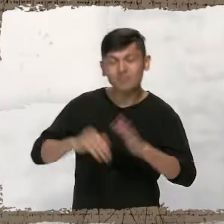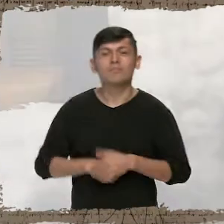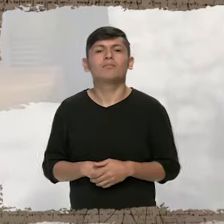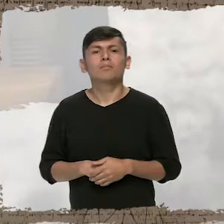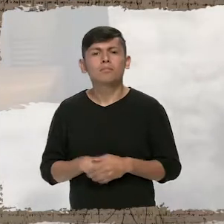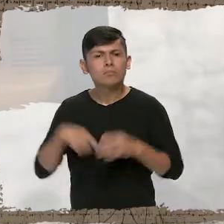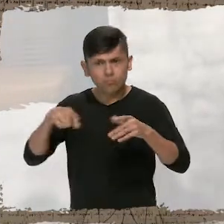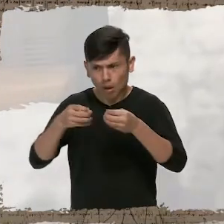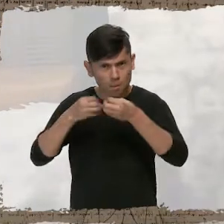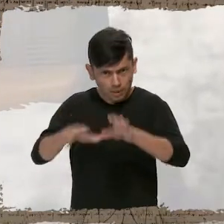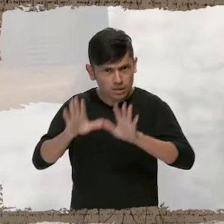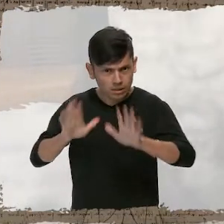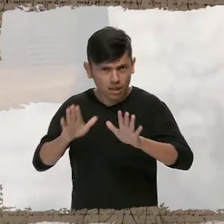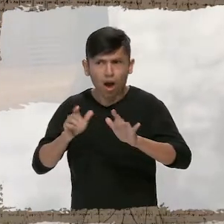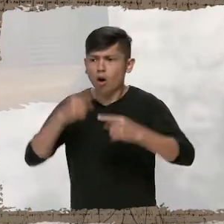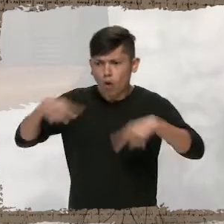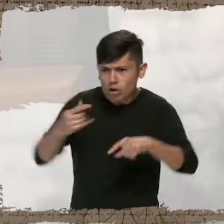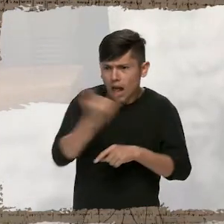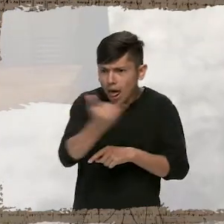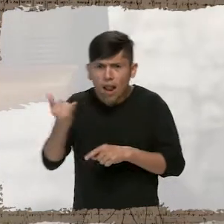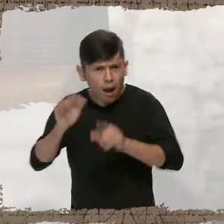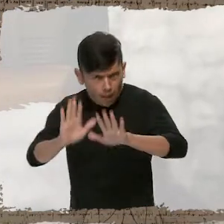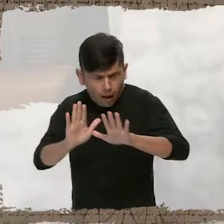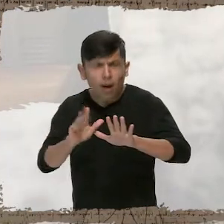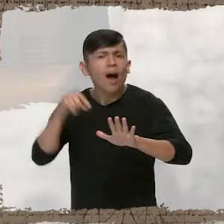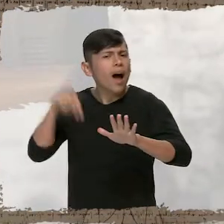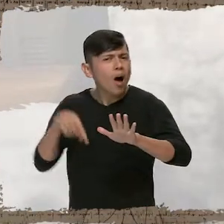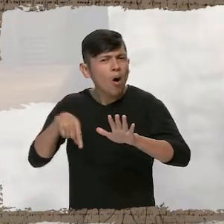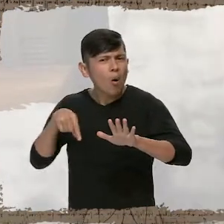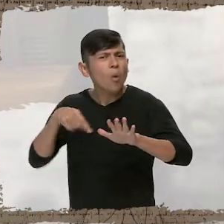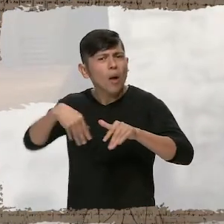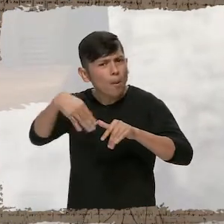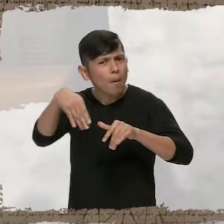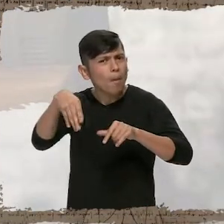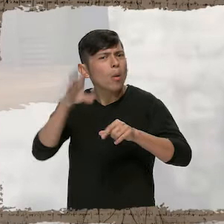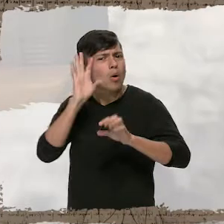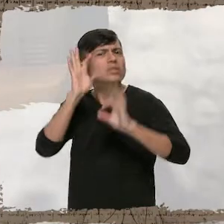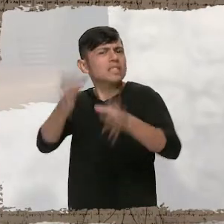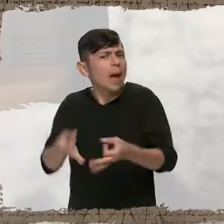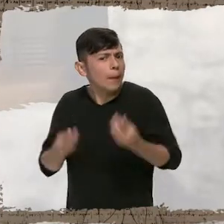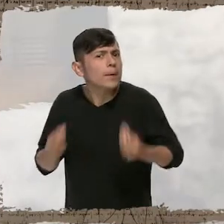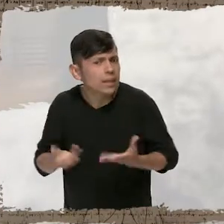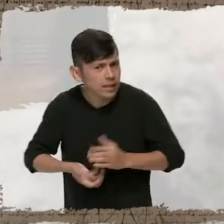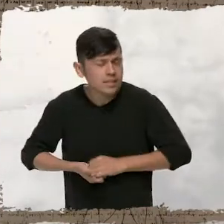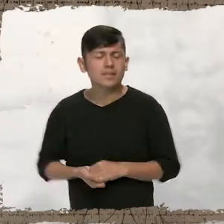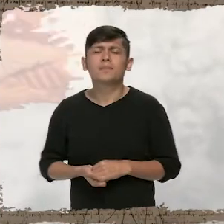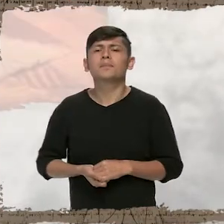antes de que sigamos hablando de nuestras armas secretas vamos a ir a ver un sabia